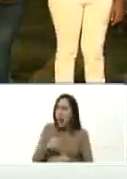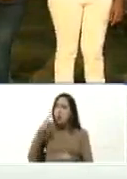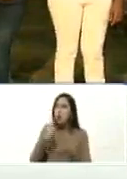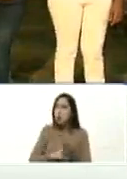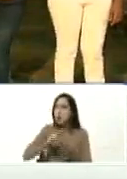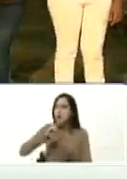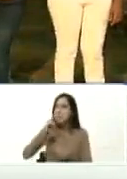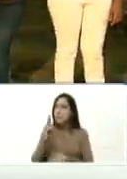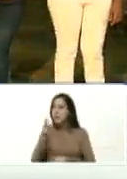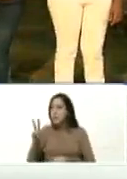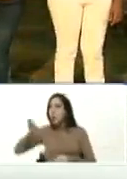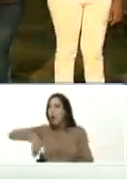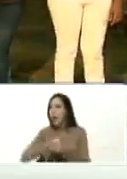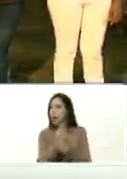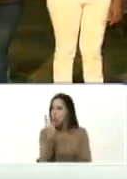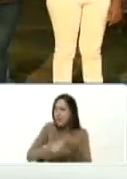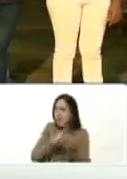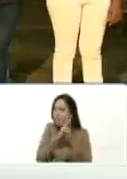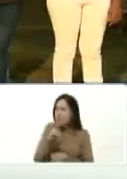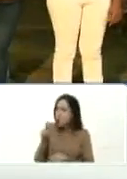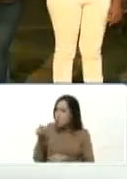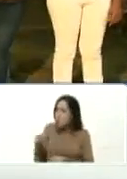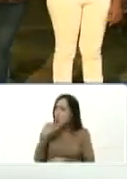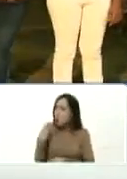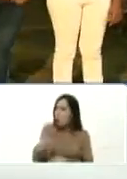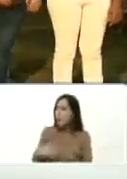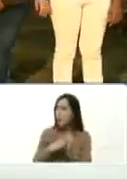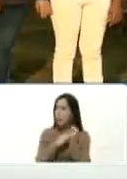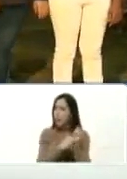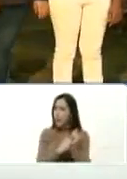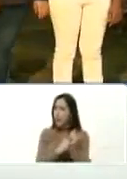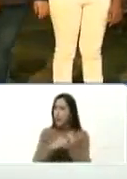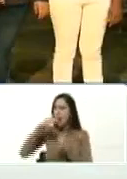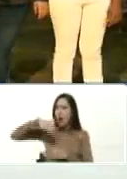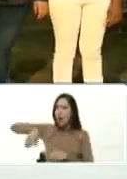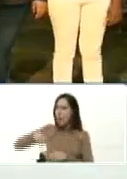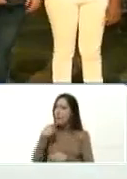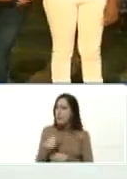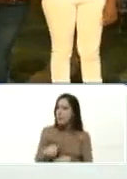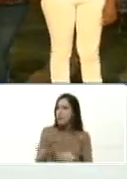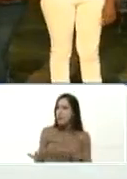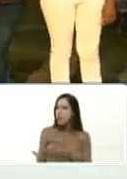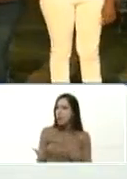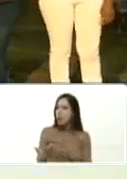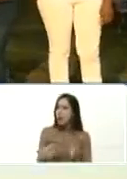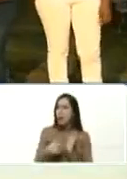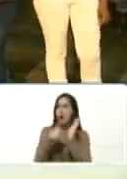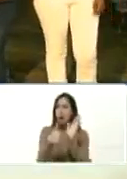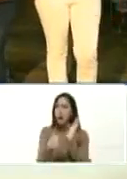2023, 2024? Tú que eres una joven lideresa del poder popular, ¿qué me dice, Flor? Adelante.